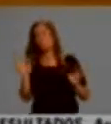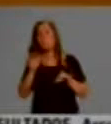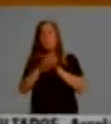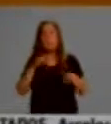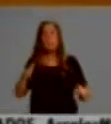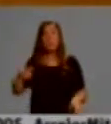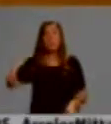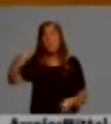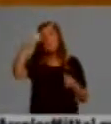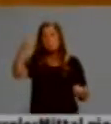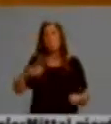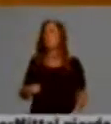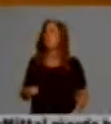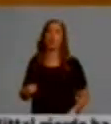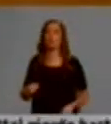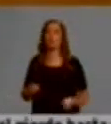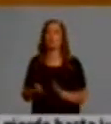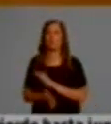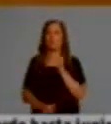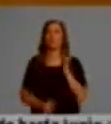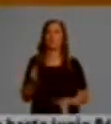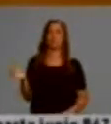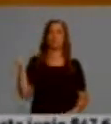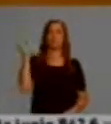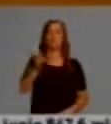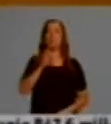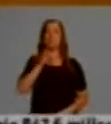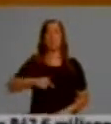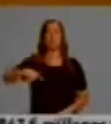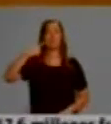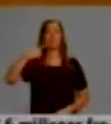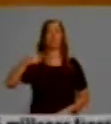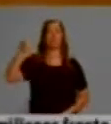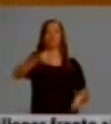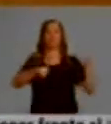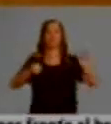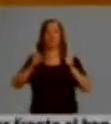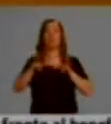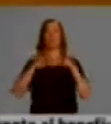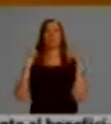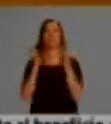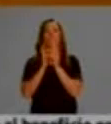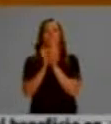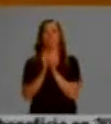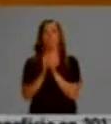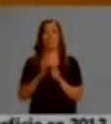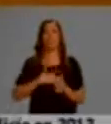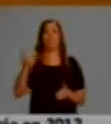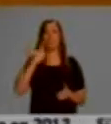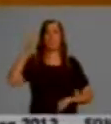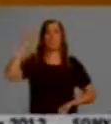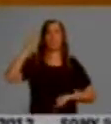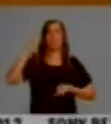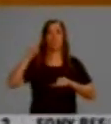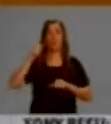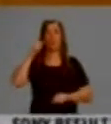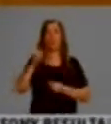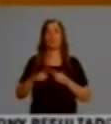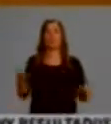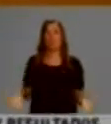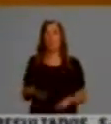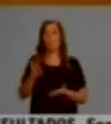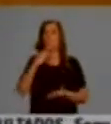mayoría no son otra cosa que soldados de fortuna de las entidades financieras, que solo pretenden recortar pensiones para potenciar el